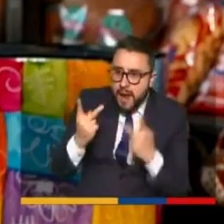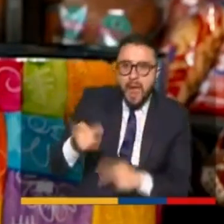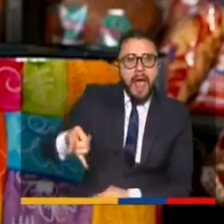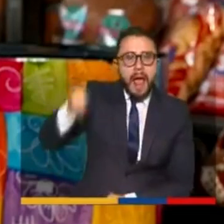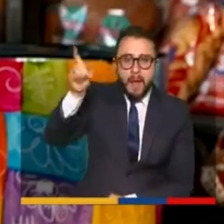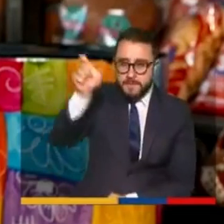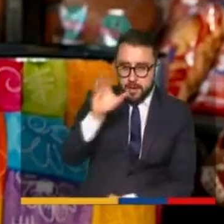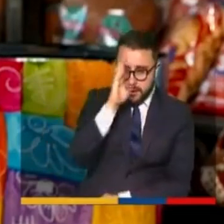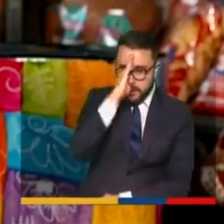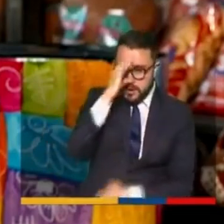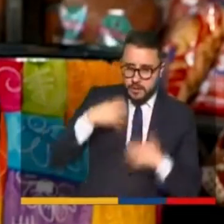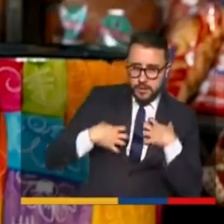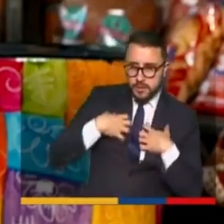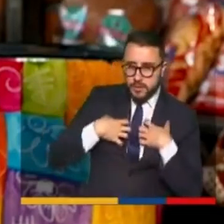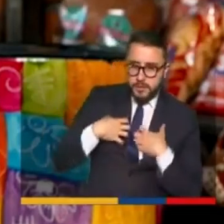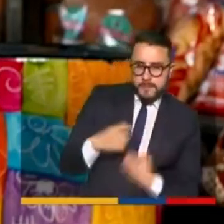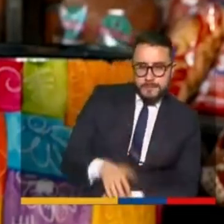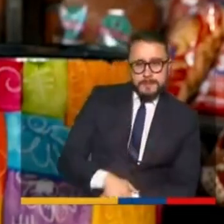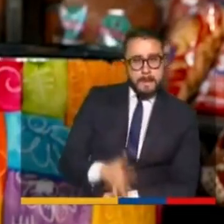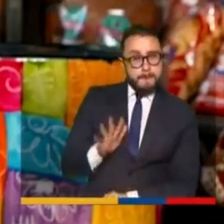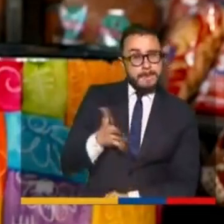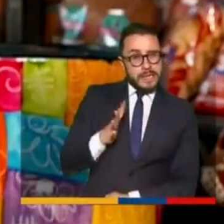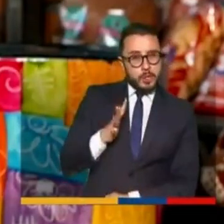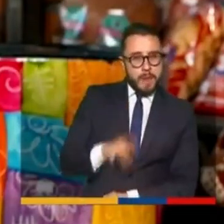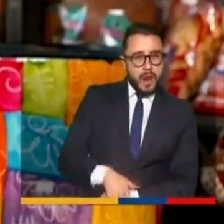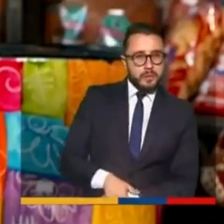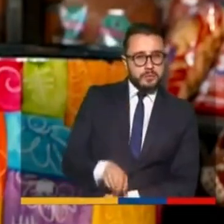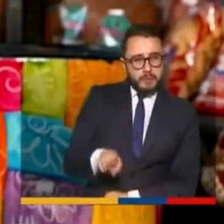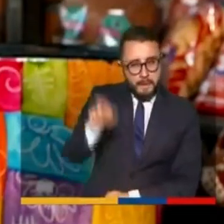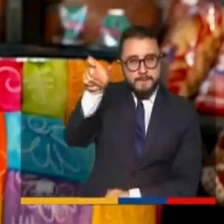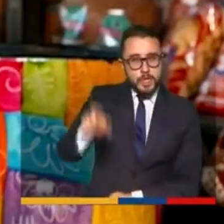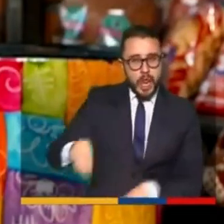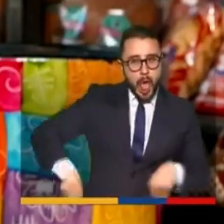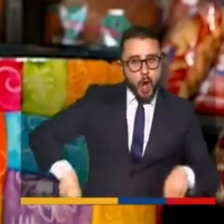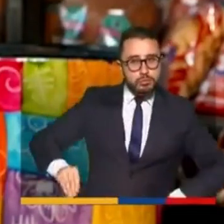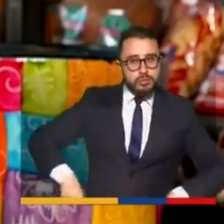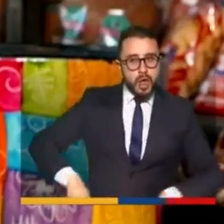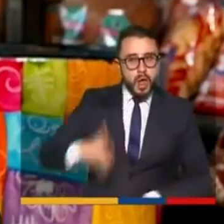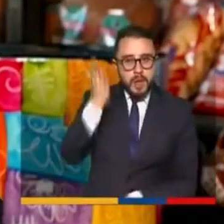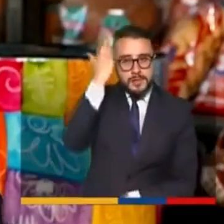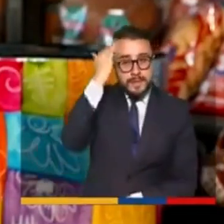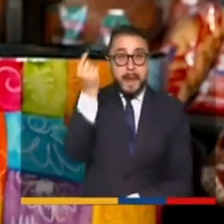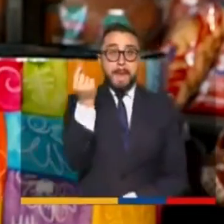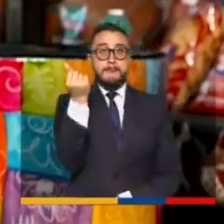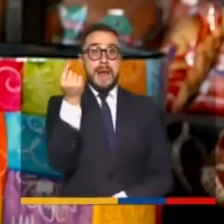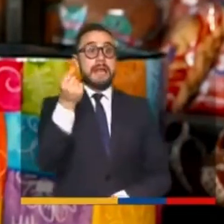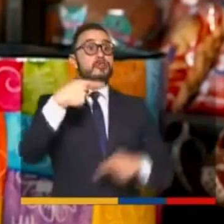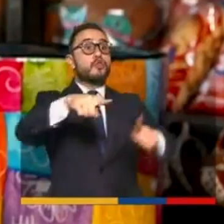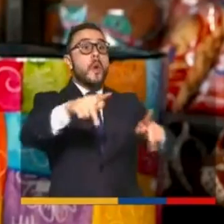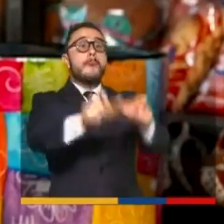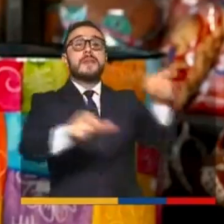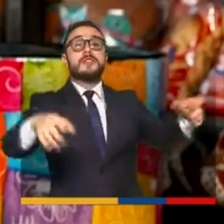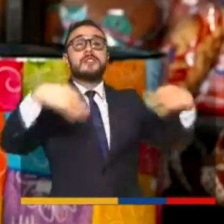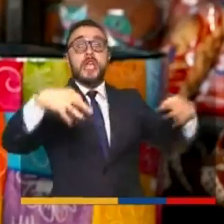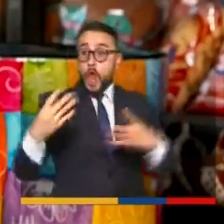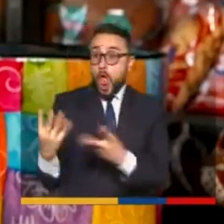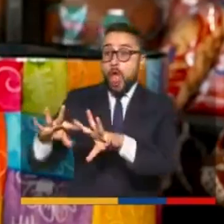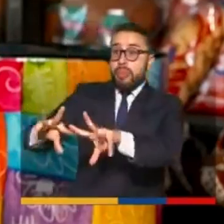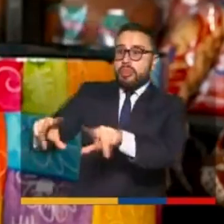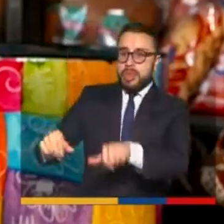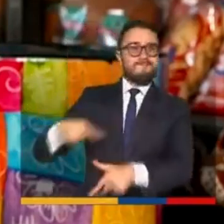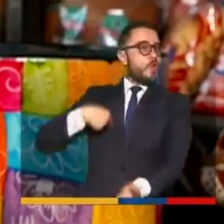por sospecha más o menos creíble sepamos que se ha robado un peso del pueblo. Aquí